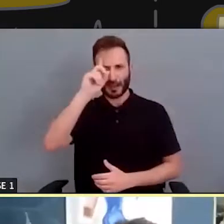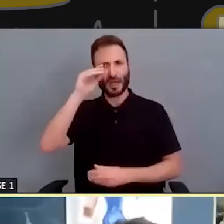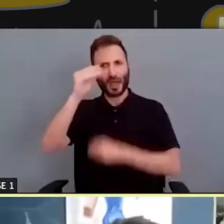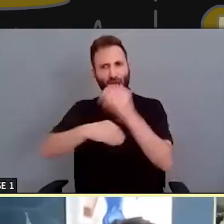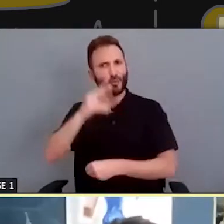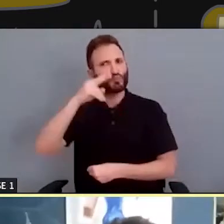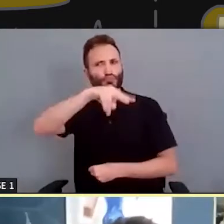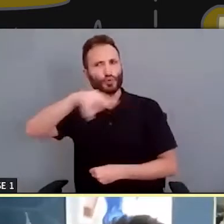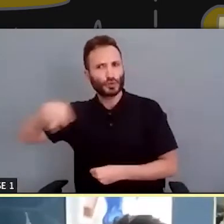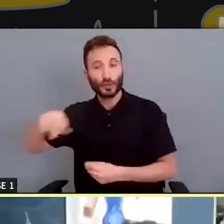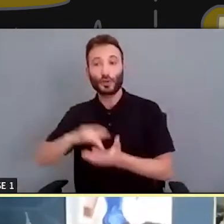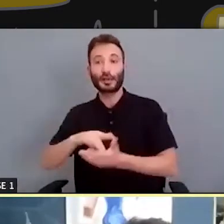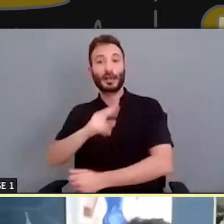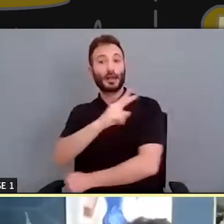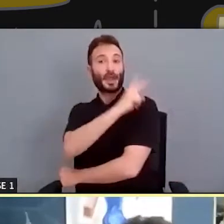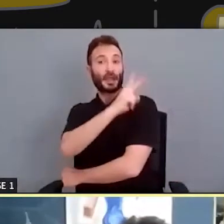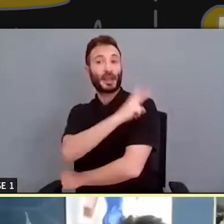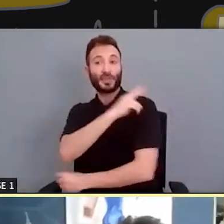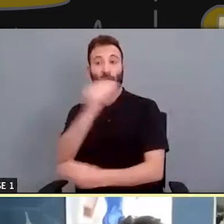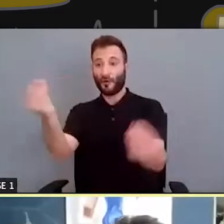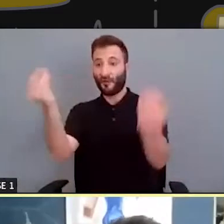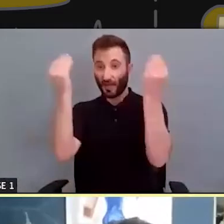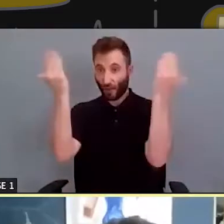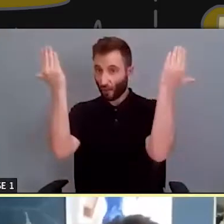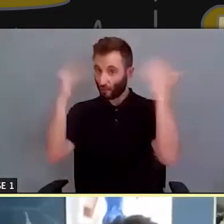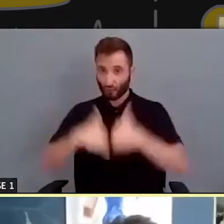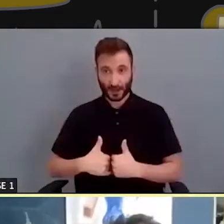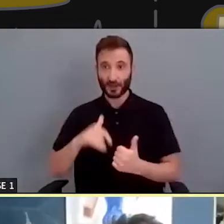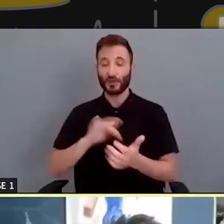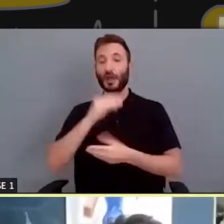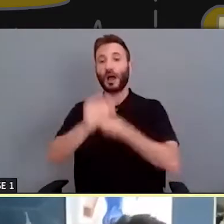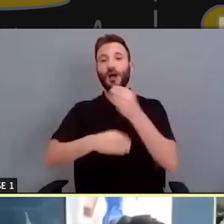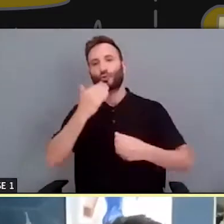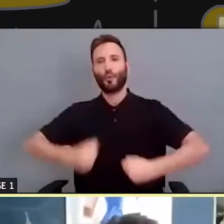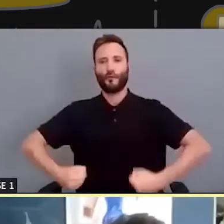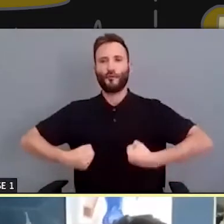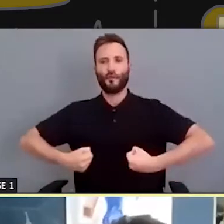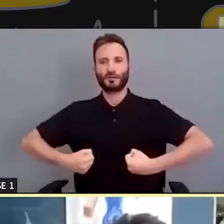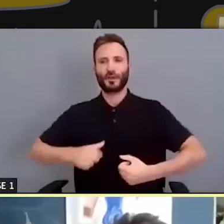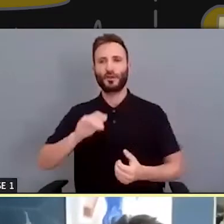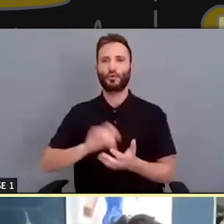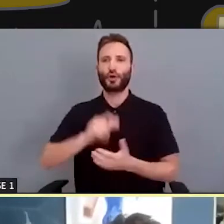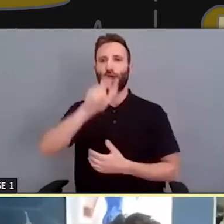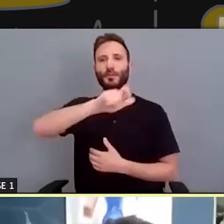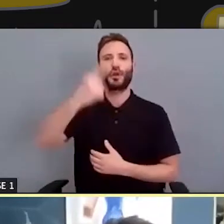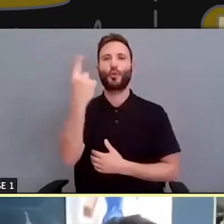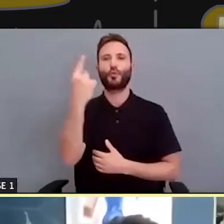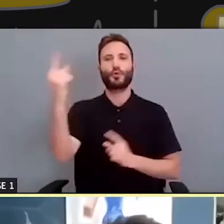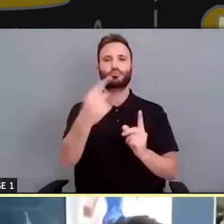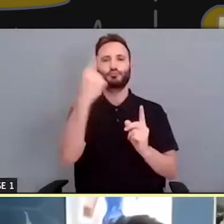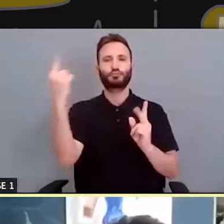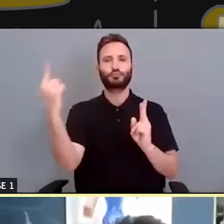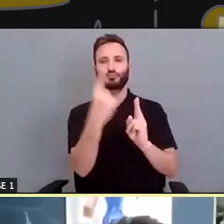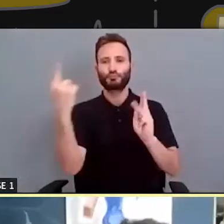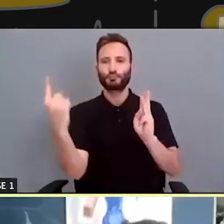los seguratas que no tienen formación pues hacen los fuertes y van llamando a la gente uno por uno cuando pueden pasar, y